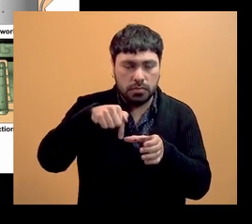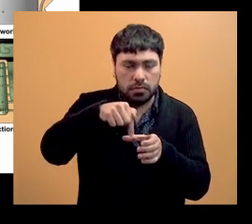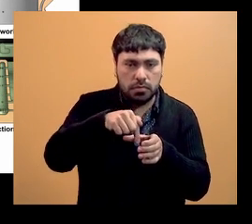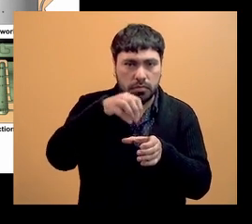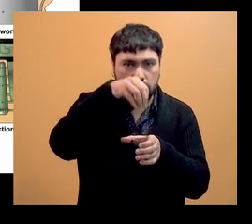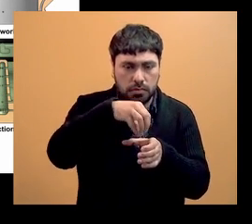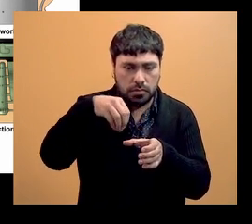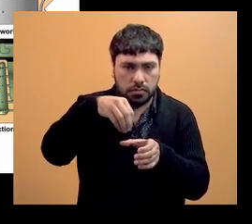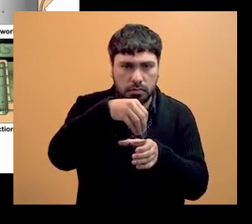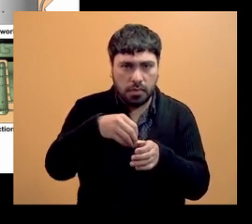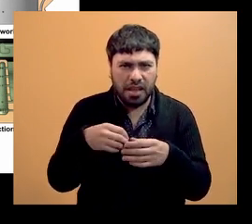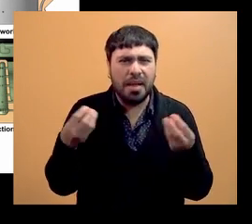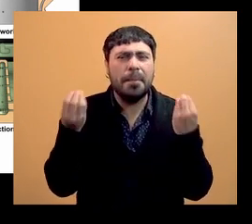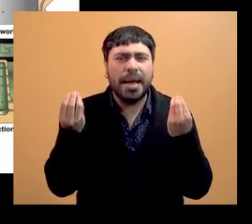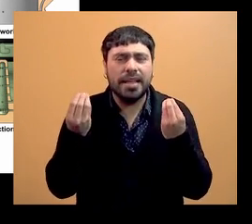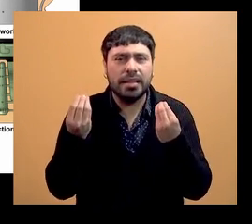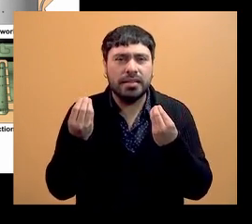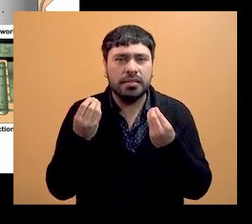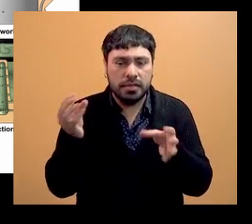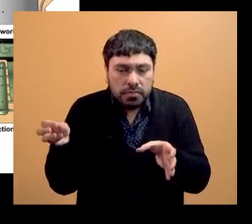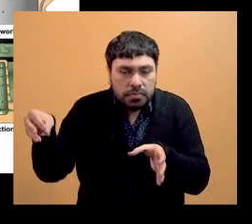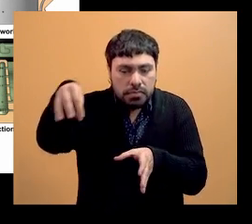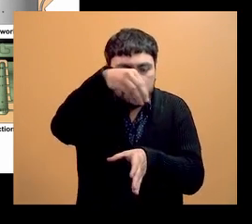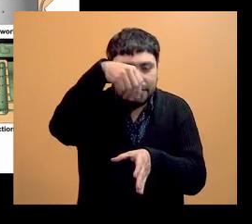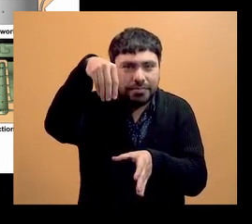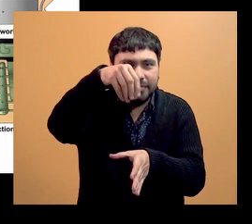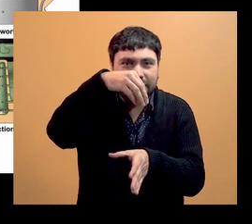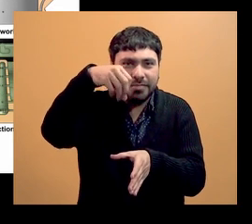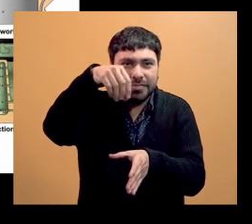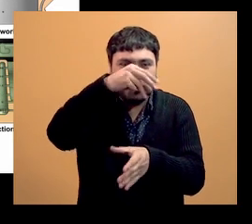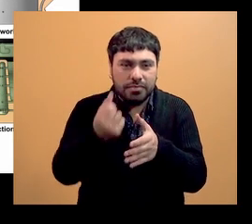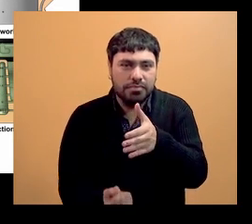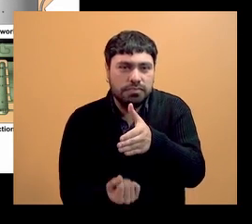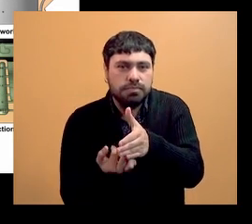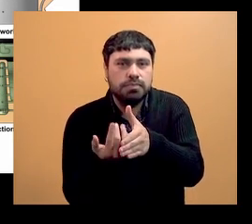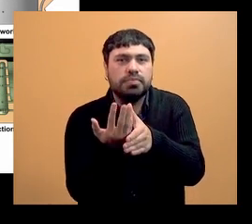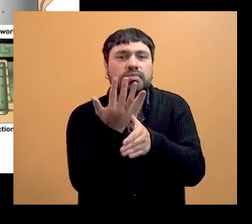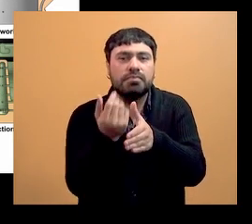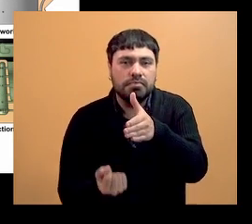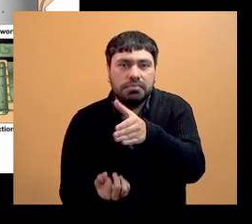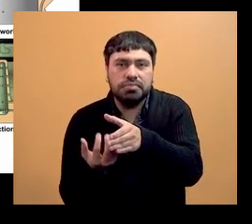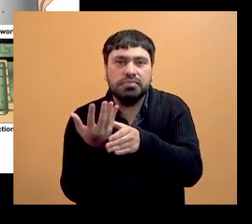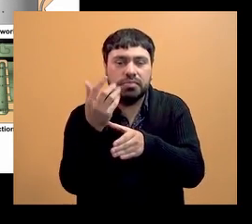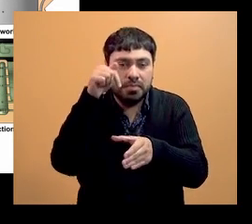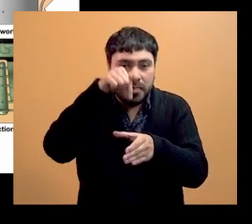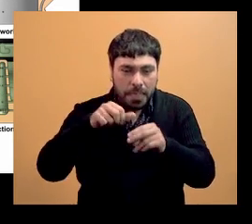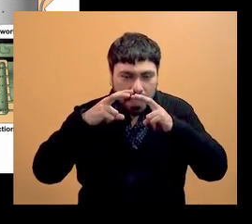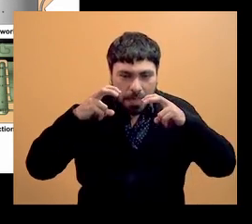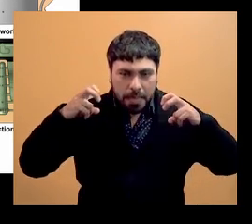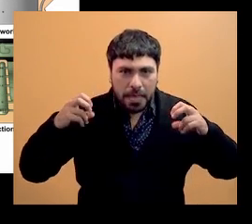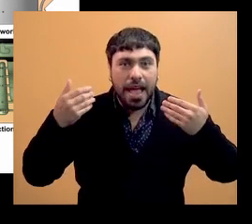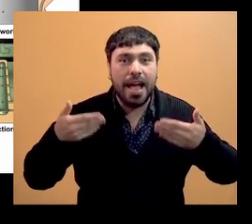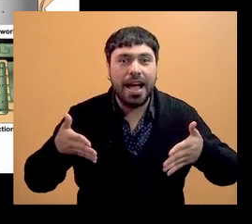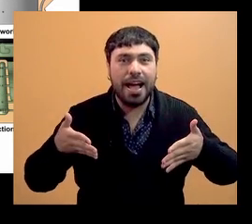necesitan, con la idea de que puedan ser utilizados en locaciones remotas. Una aplicación de locaciones remotas, por supuesto, bases en la Luna,